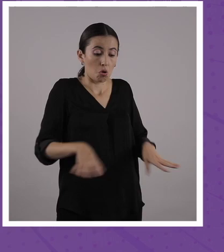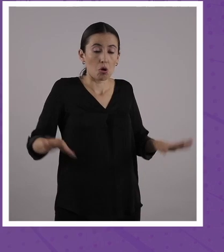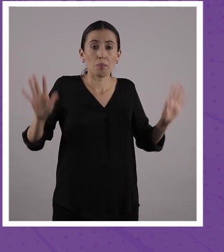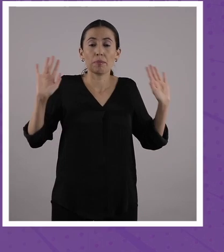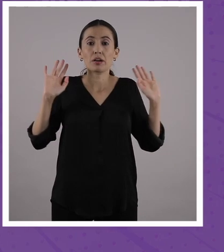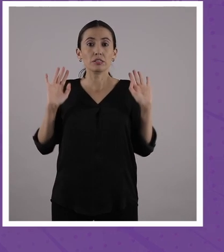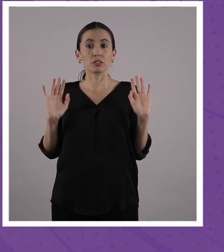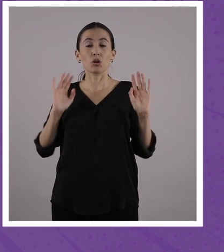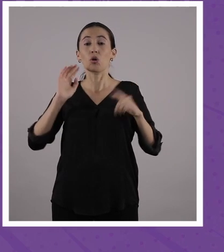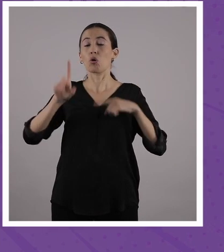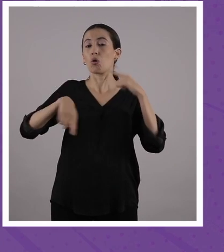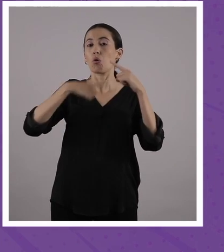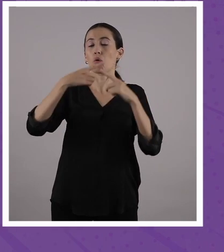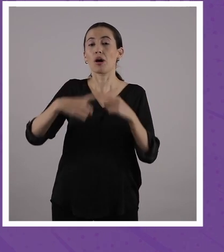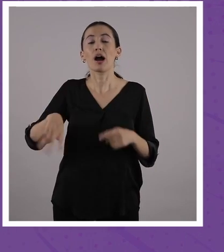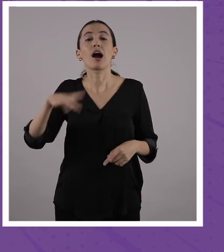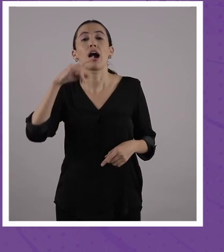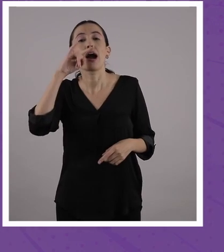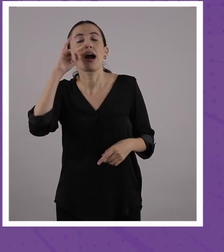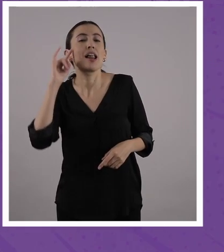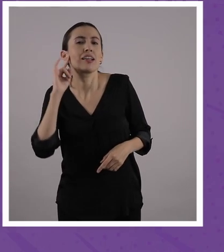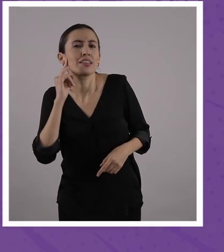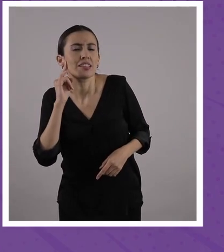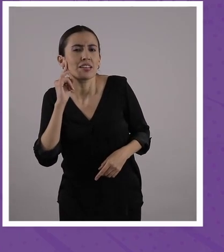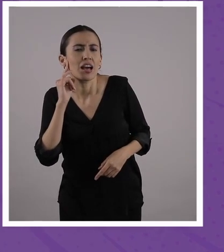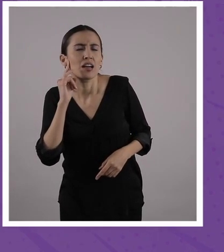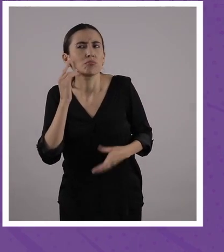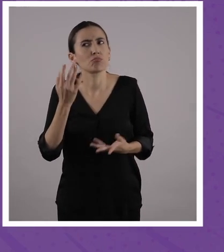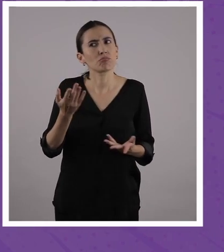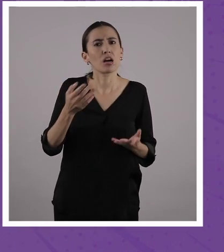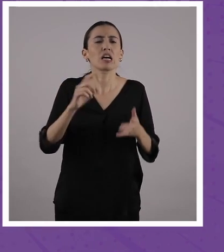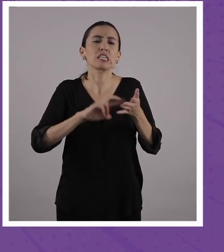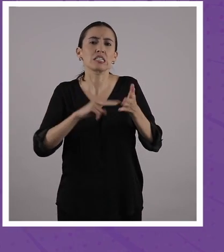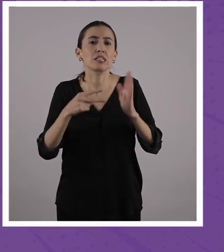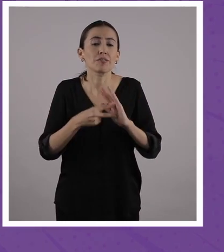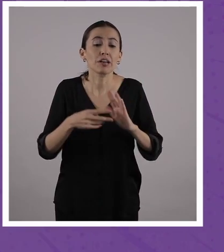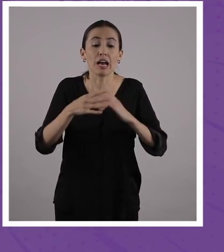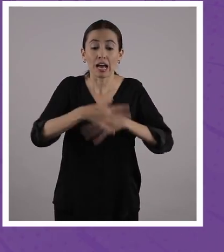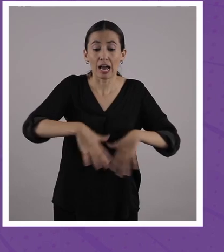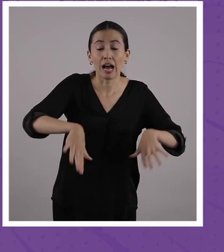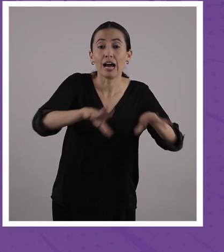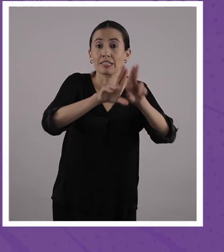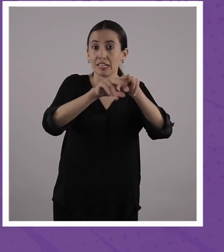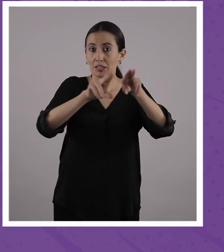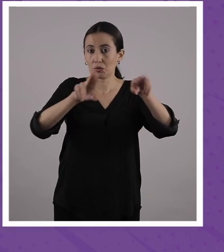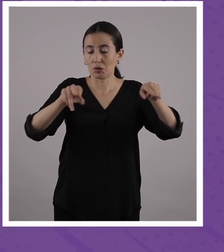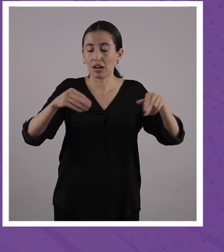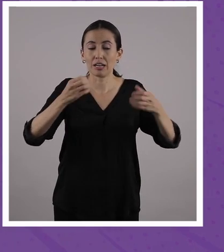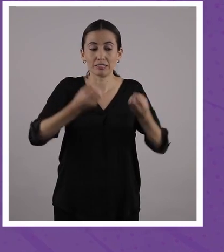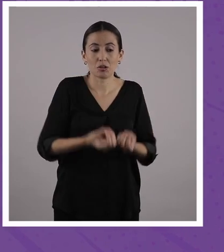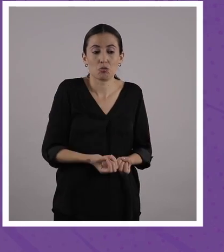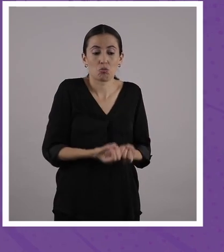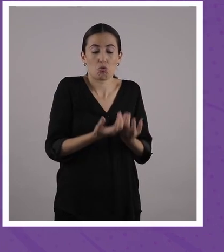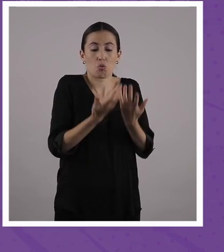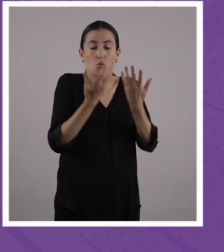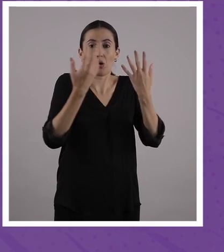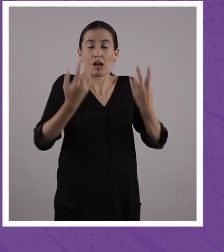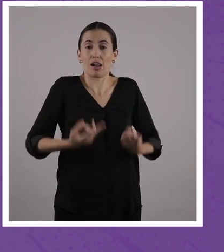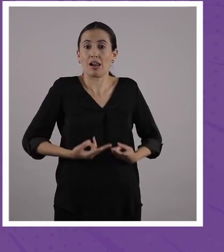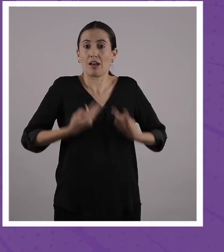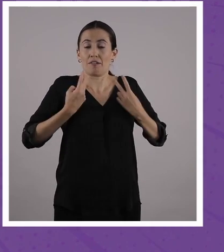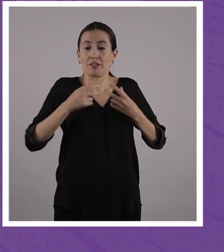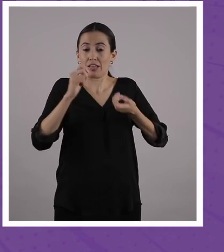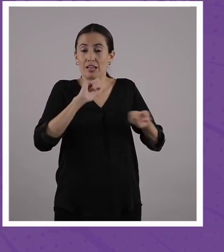desapareció, y en su lugar surgió la niña prometida. Al final, se cumplió el ofrecimiento, y la vida de los